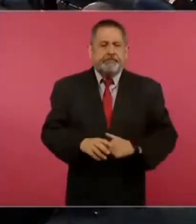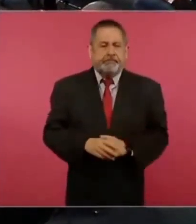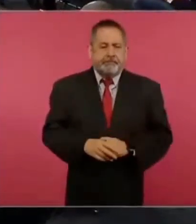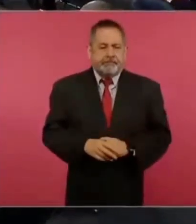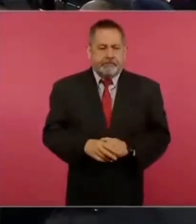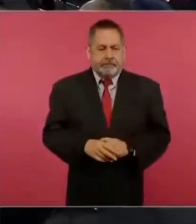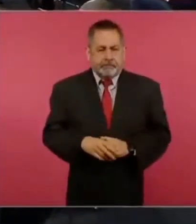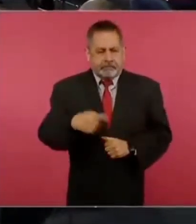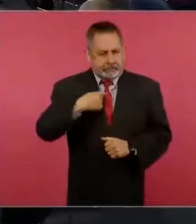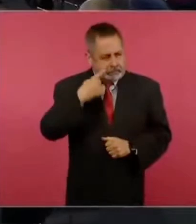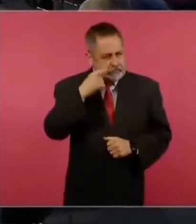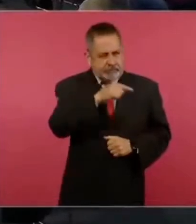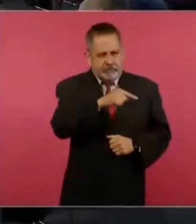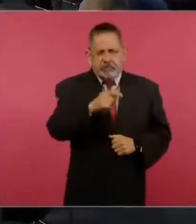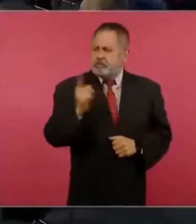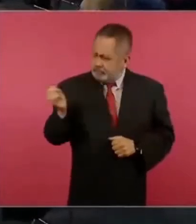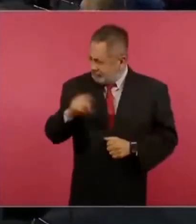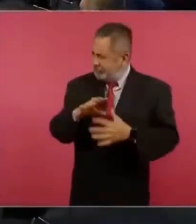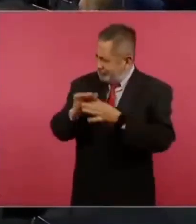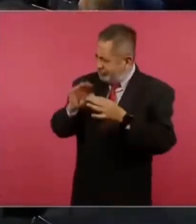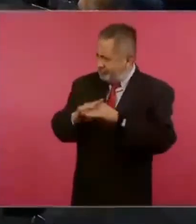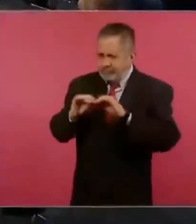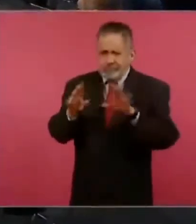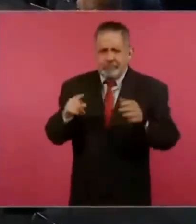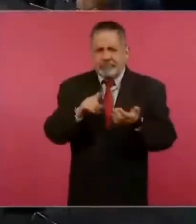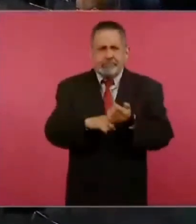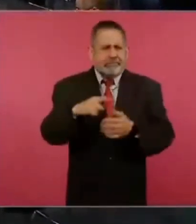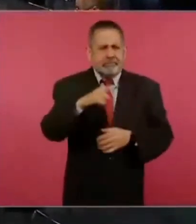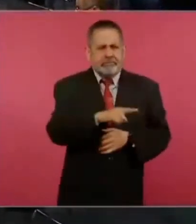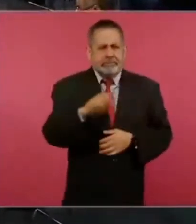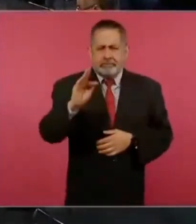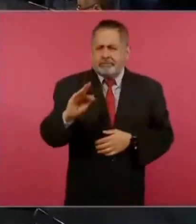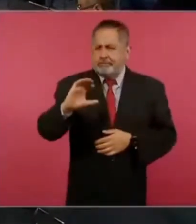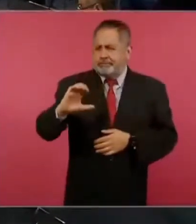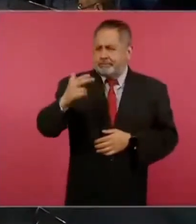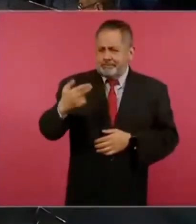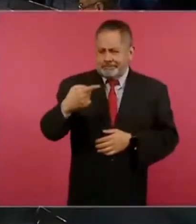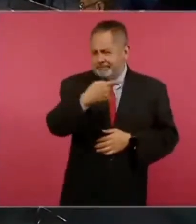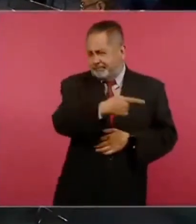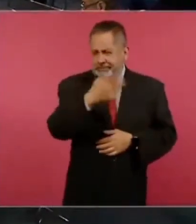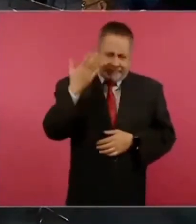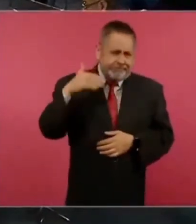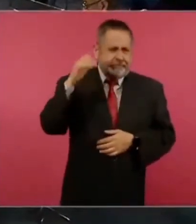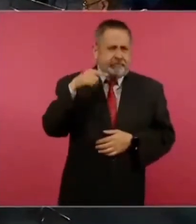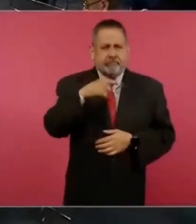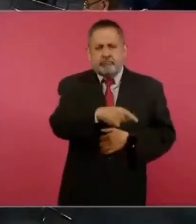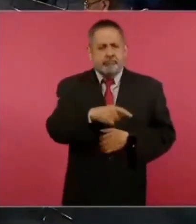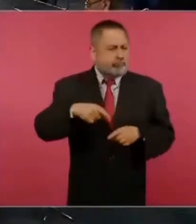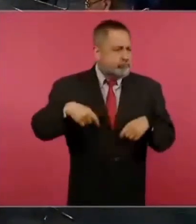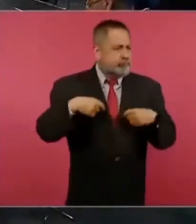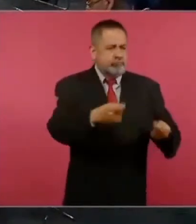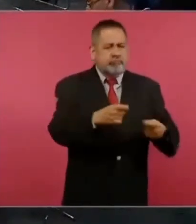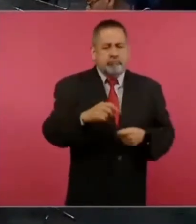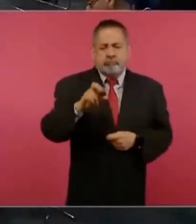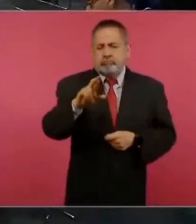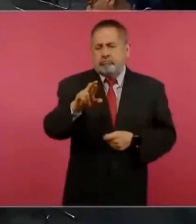infinidad de casos. A ver, ¿por qué no explicas lo que hizo Calderón cuando le entregó